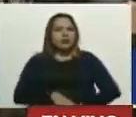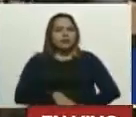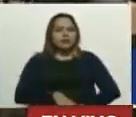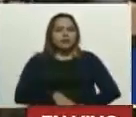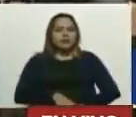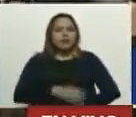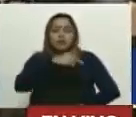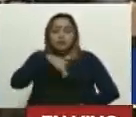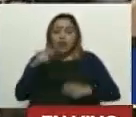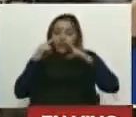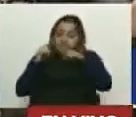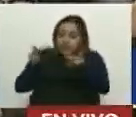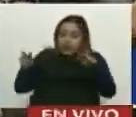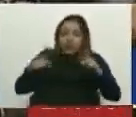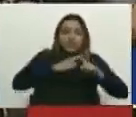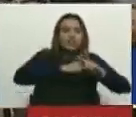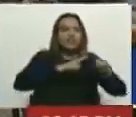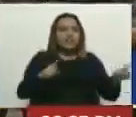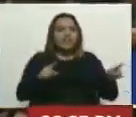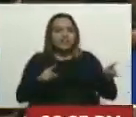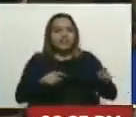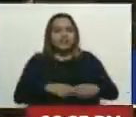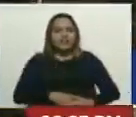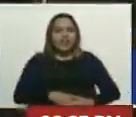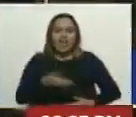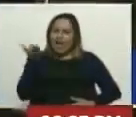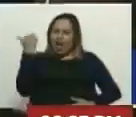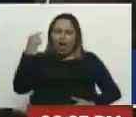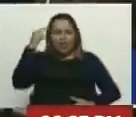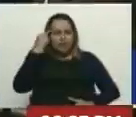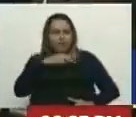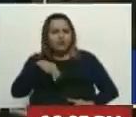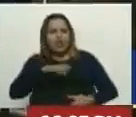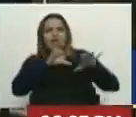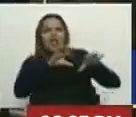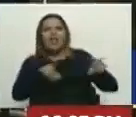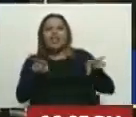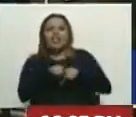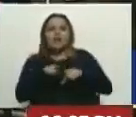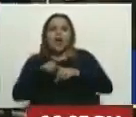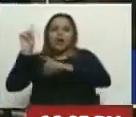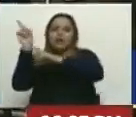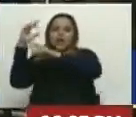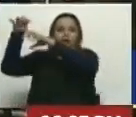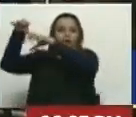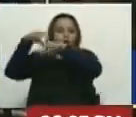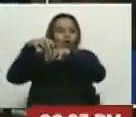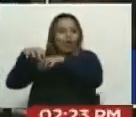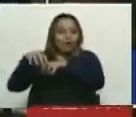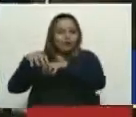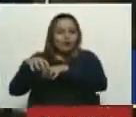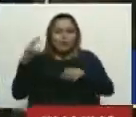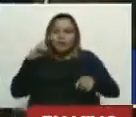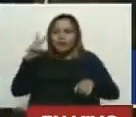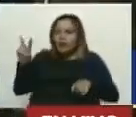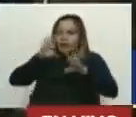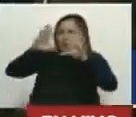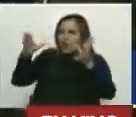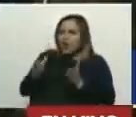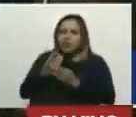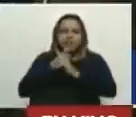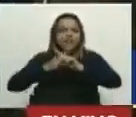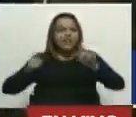una visión totalmente diferente, como esto ya echábamos bromas, que somos extraterrestres. Sí, porque vemos el mundo de una manera distinta, o como